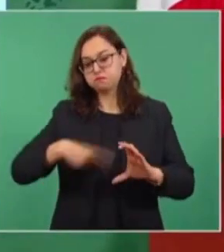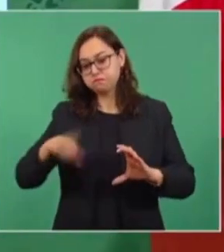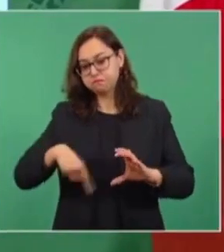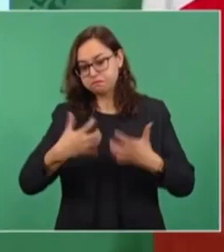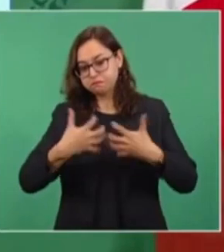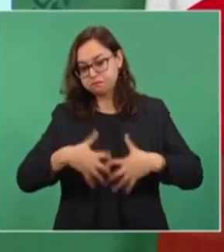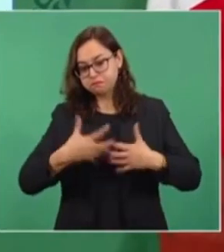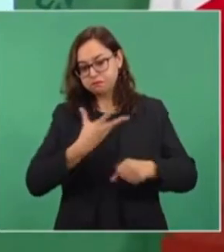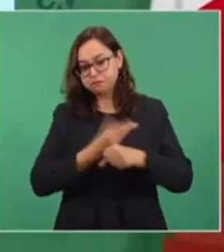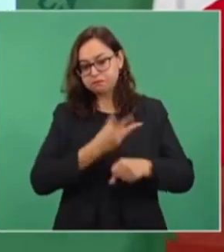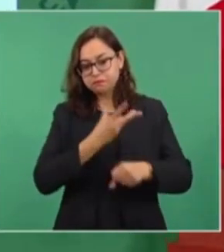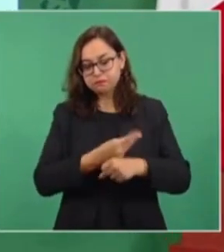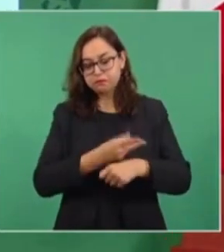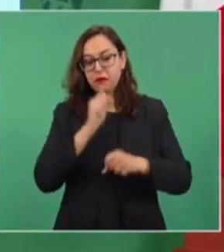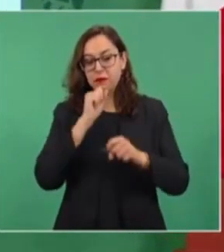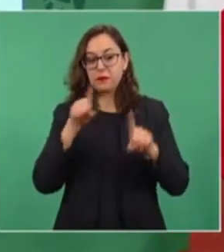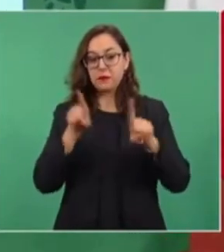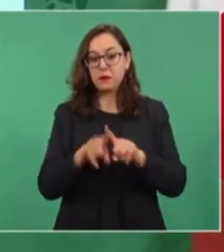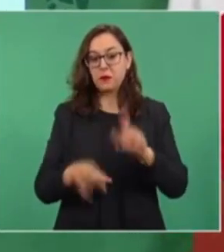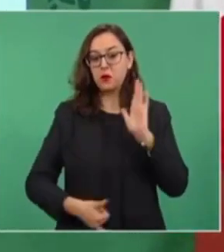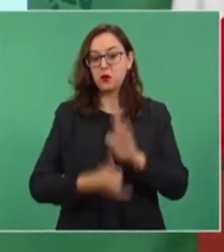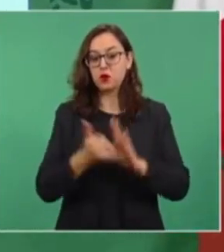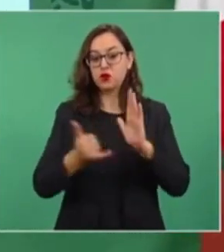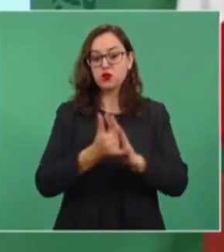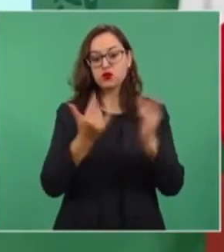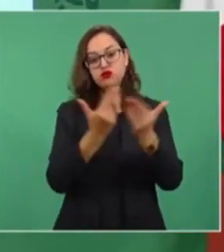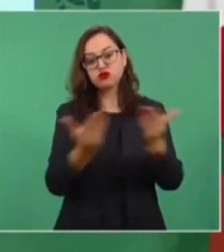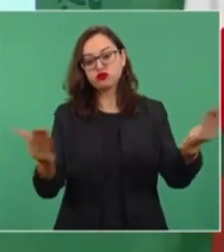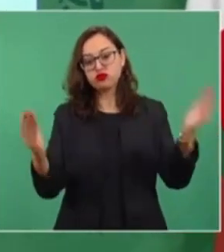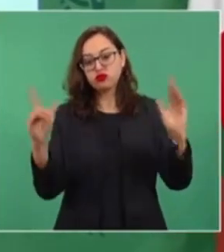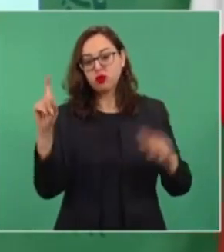desde luego presas,